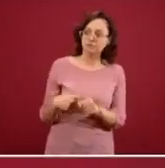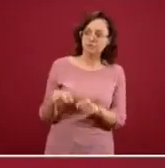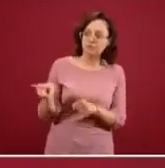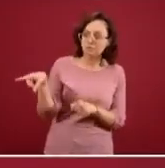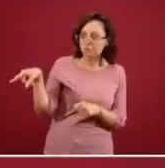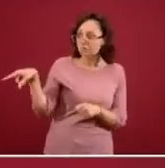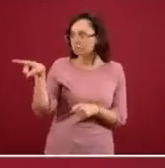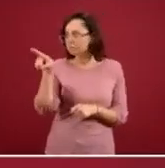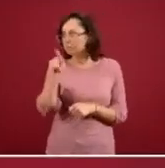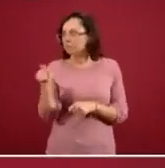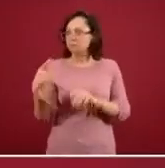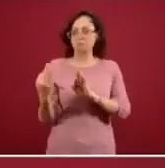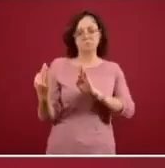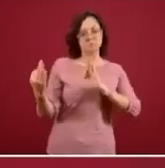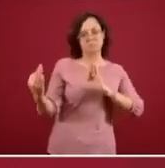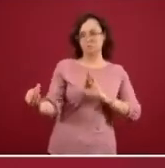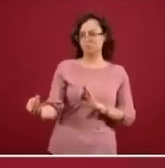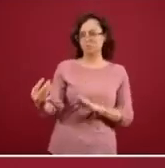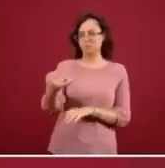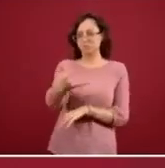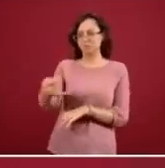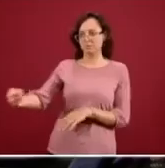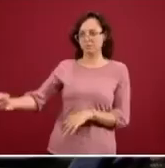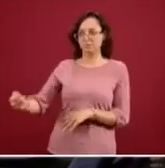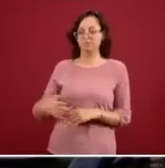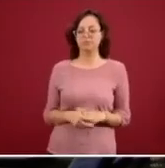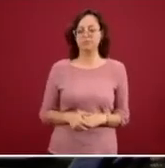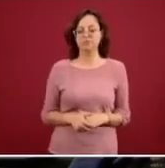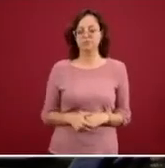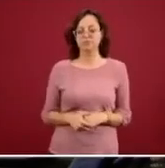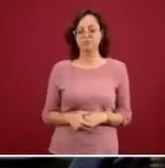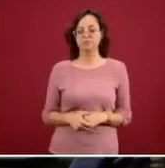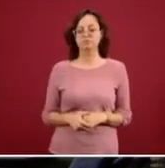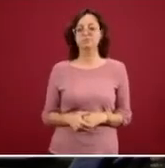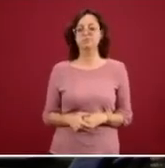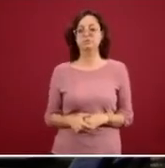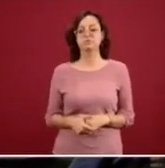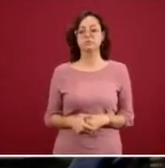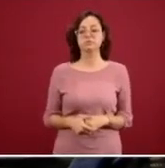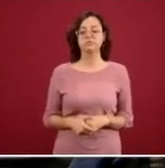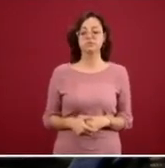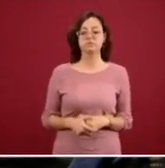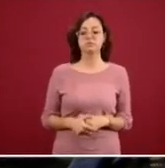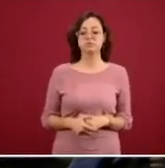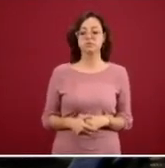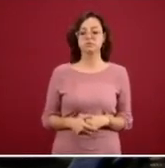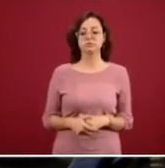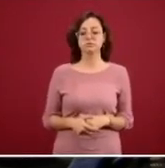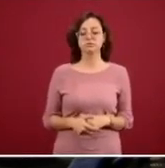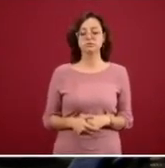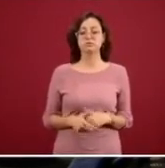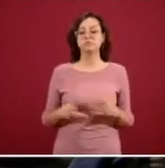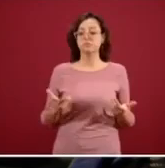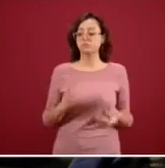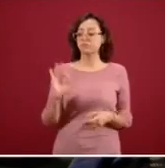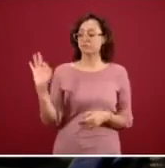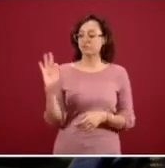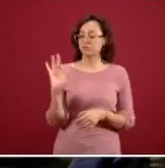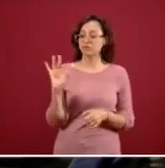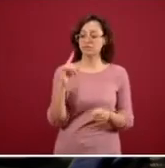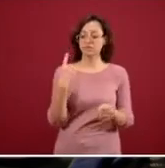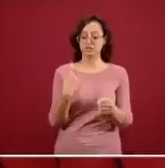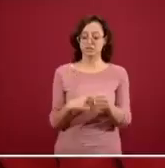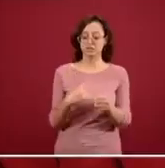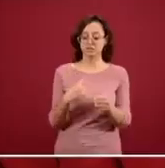con síntomas compatibles de COVID. Y si llegara a tener el síndrome, la